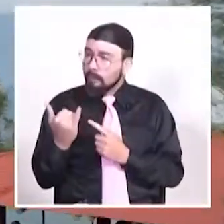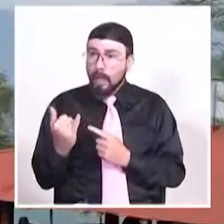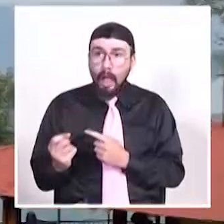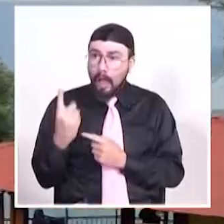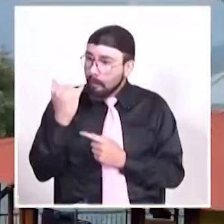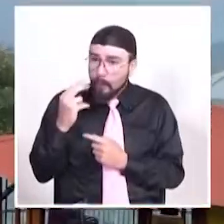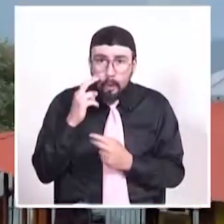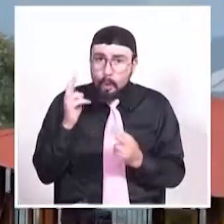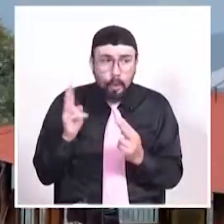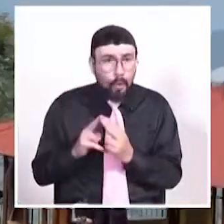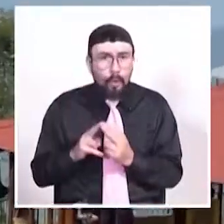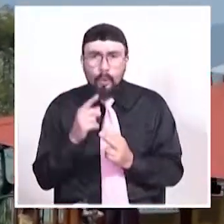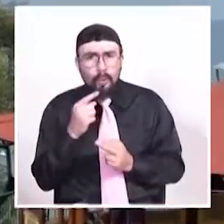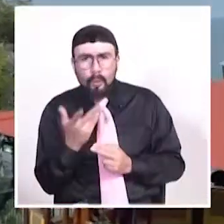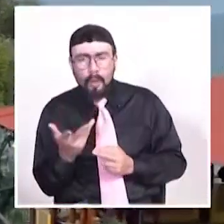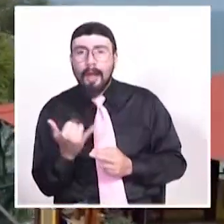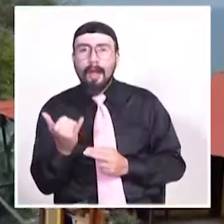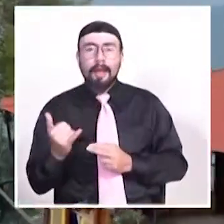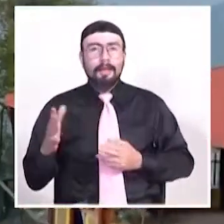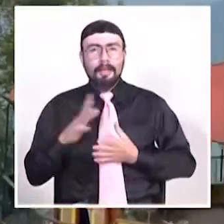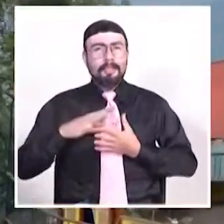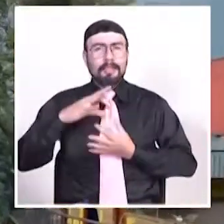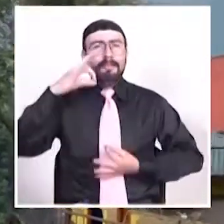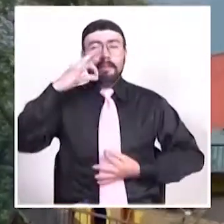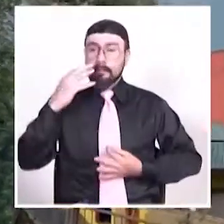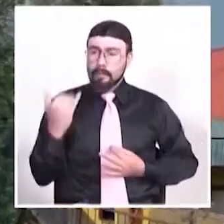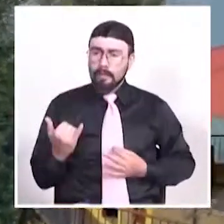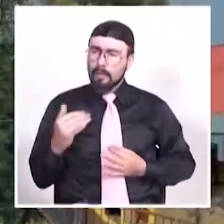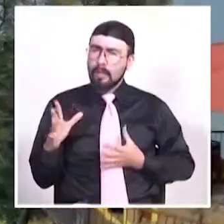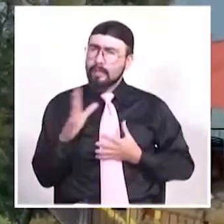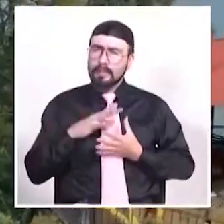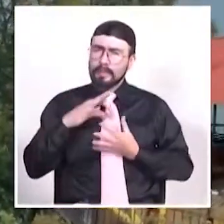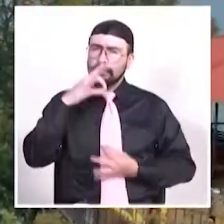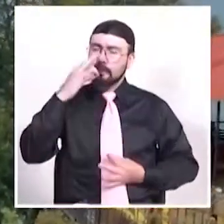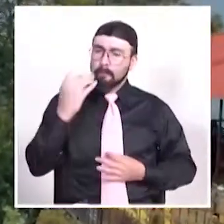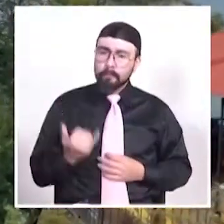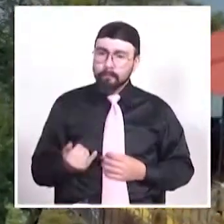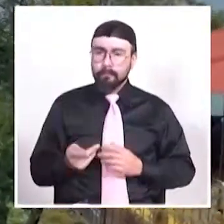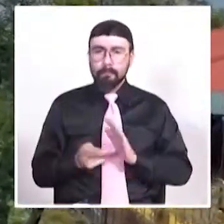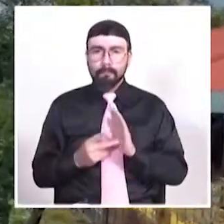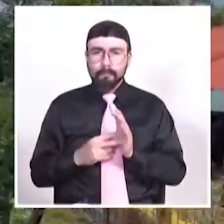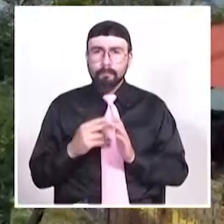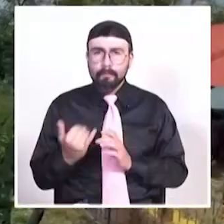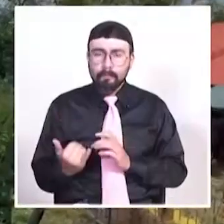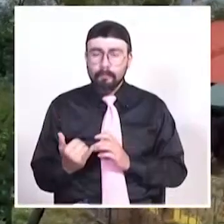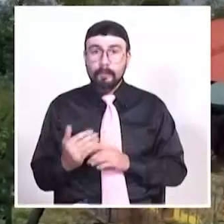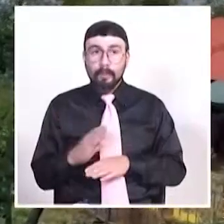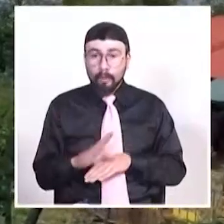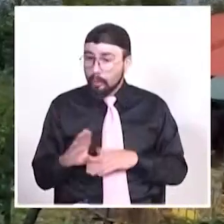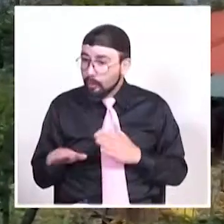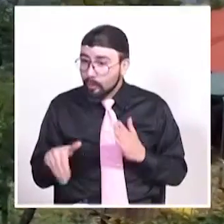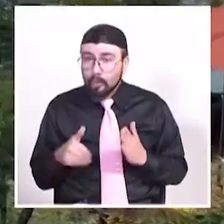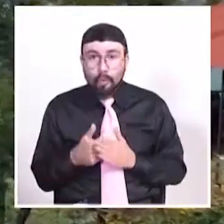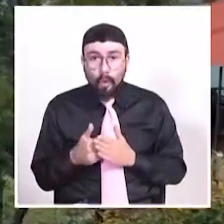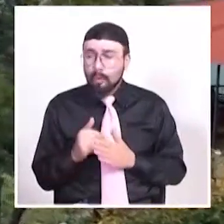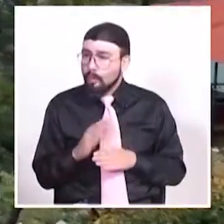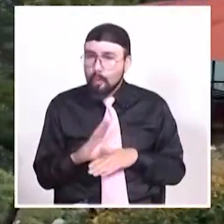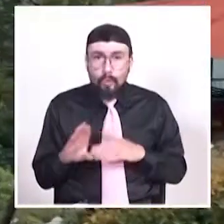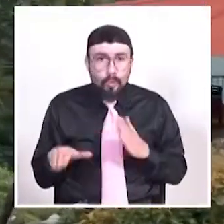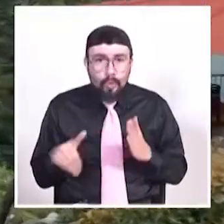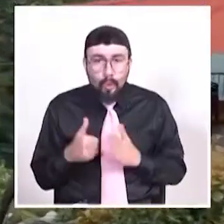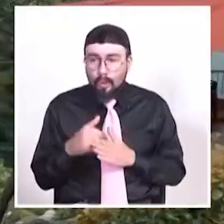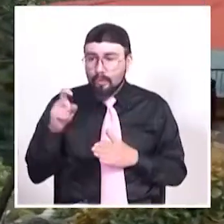que llamamos lo espiritual. Y lo espiritual es simplemente que todo debe ser visto como